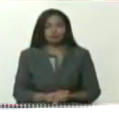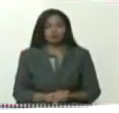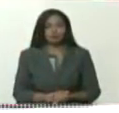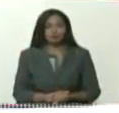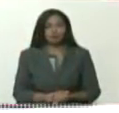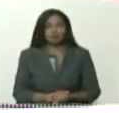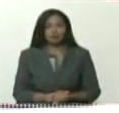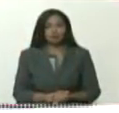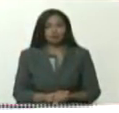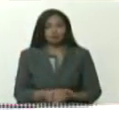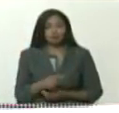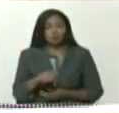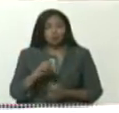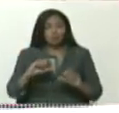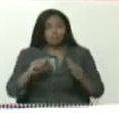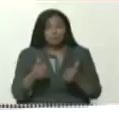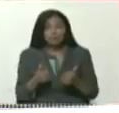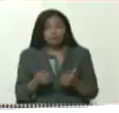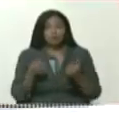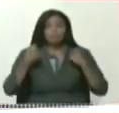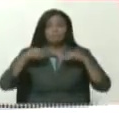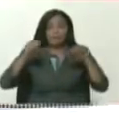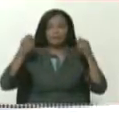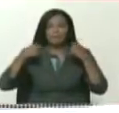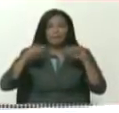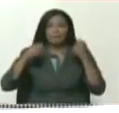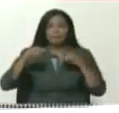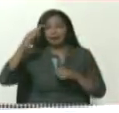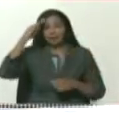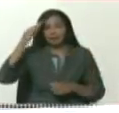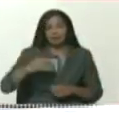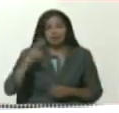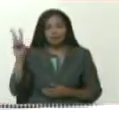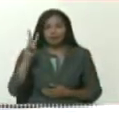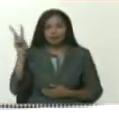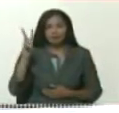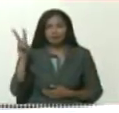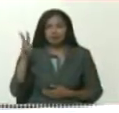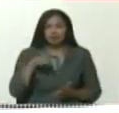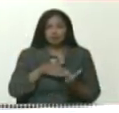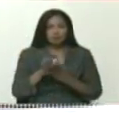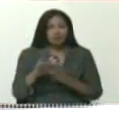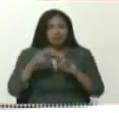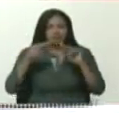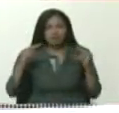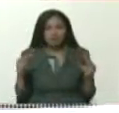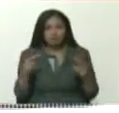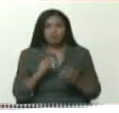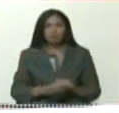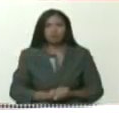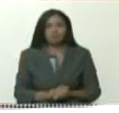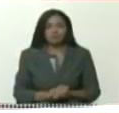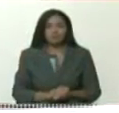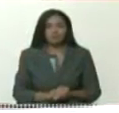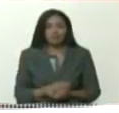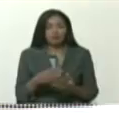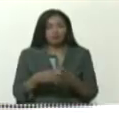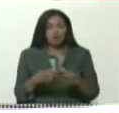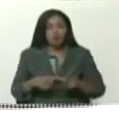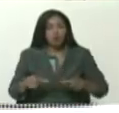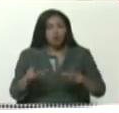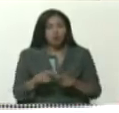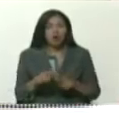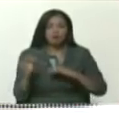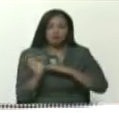Hoy ya arrancó los ejercicios militares Venezuela, soberanía y paz en toda la región